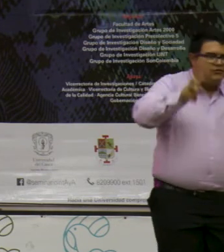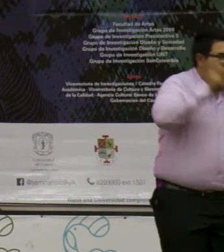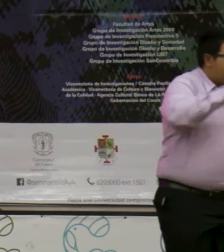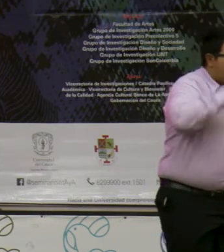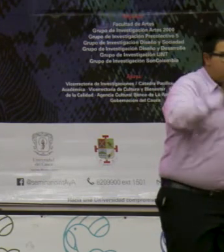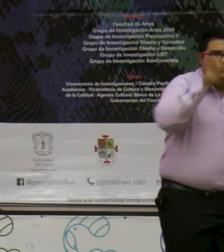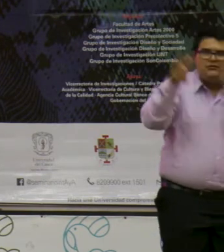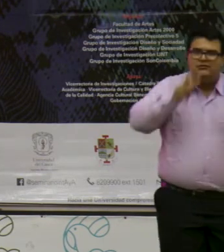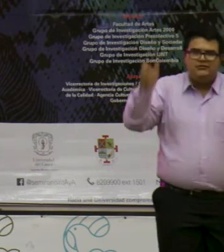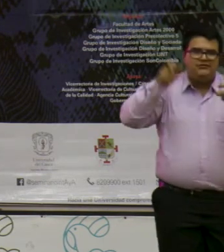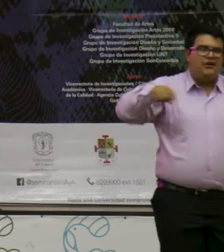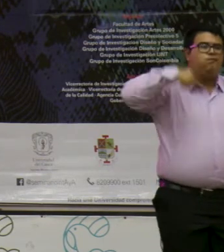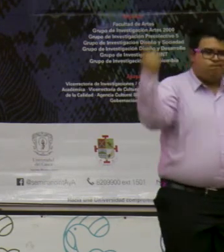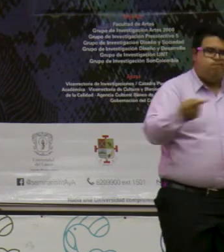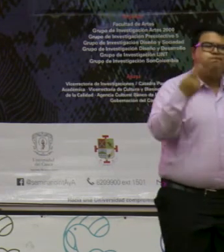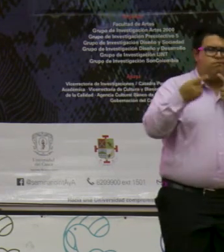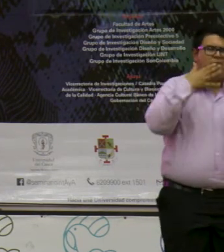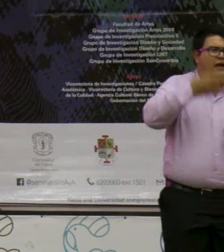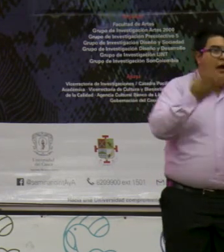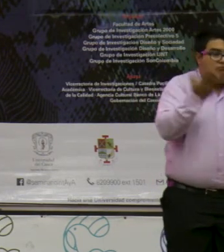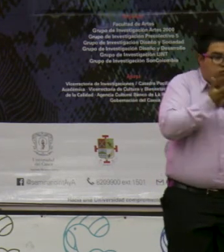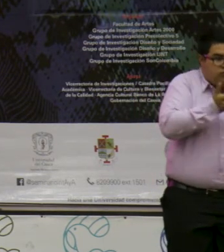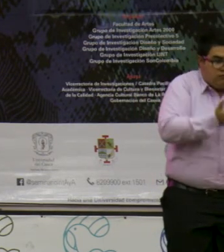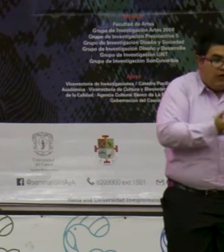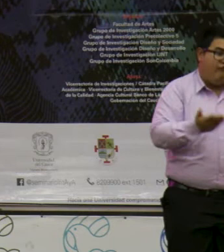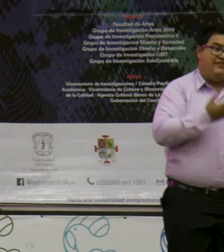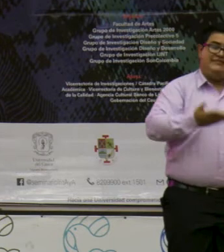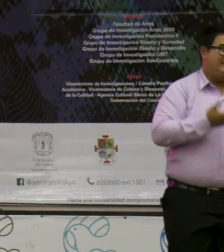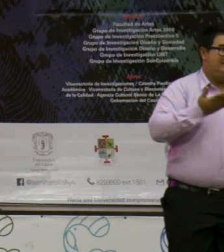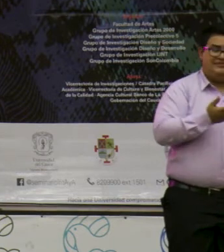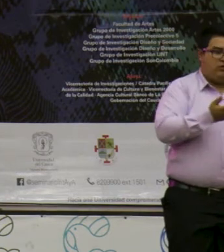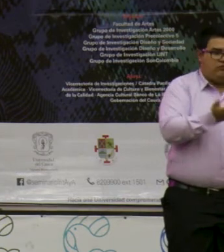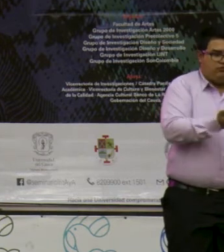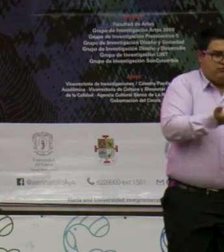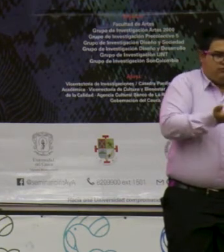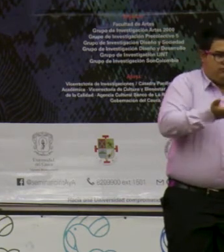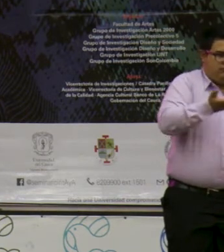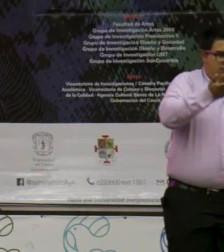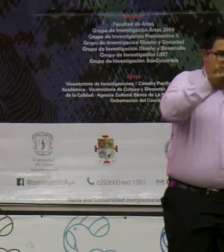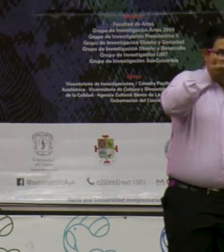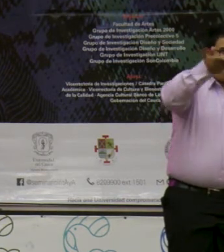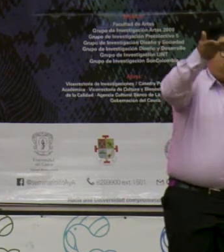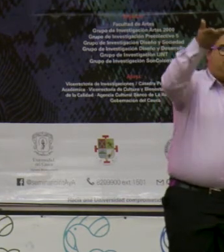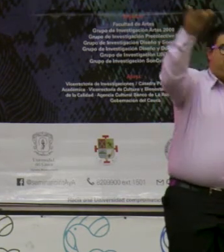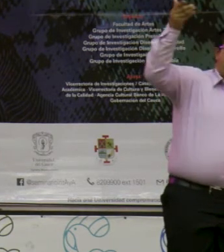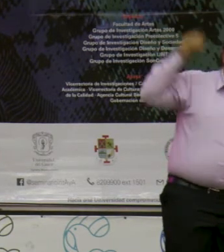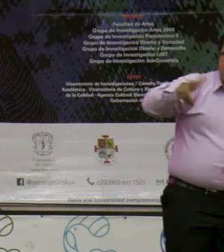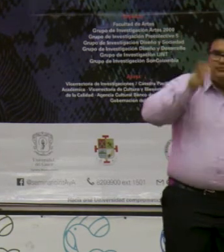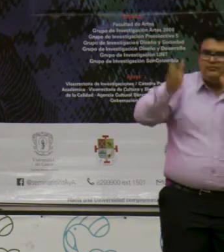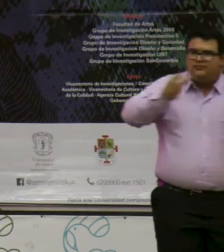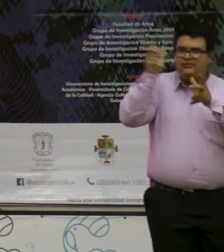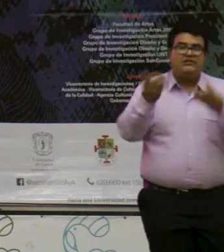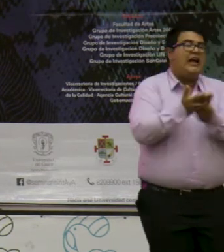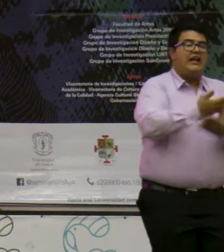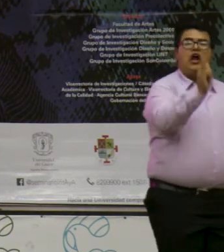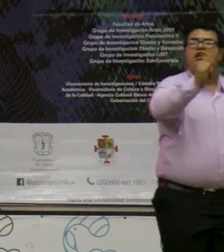de muchas cosas que se están haciendo. El archivo se está volviendo muy problemático porque se está volviendo la forma de legitimar cualquier cosa. Como que si hay archivo,